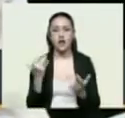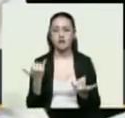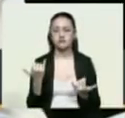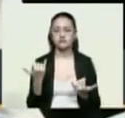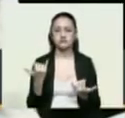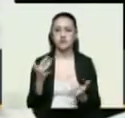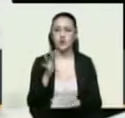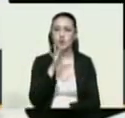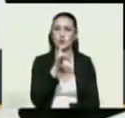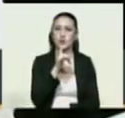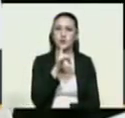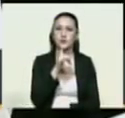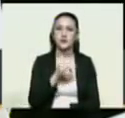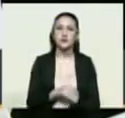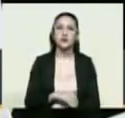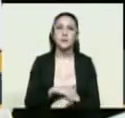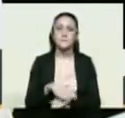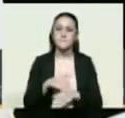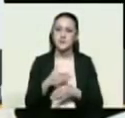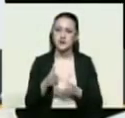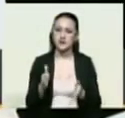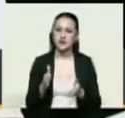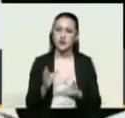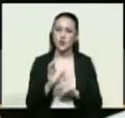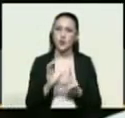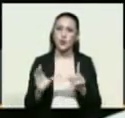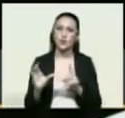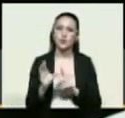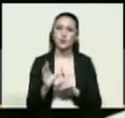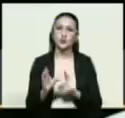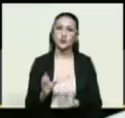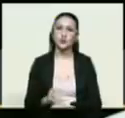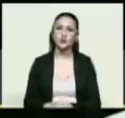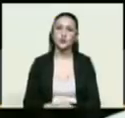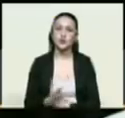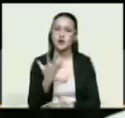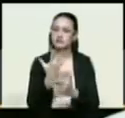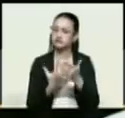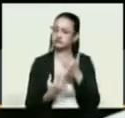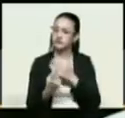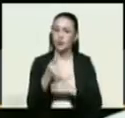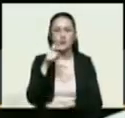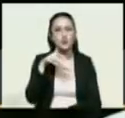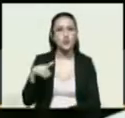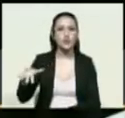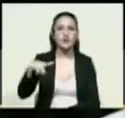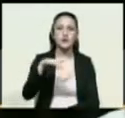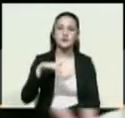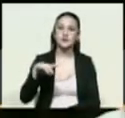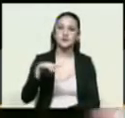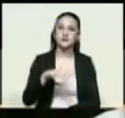dentro del Ministerio del Poder Popular para la Cultura. Somos un solo pueblo.